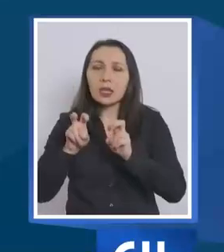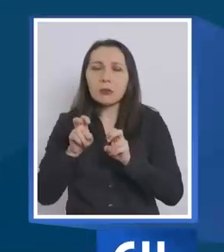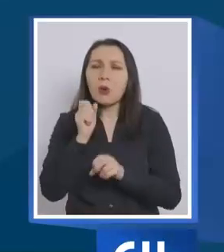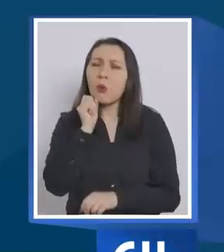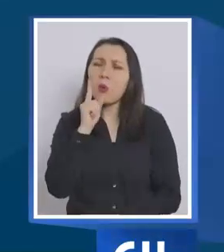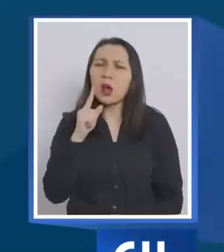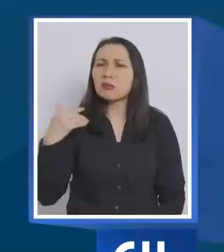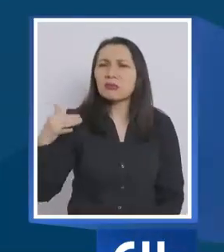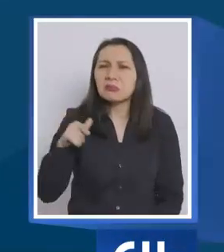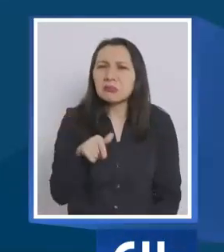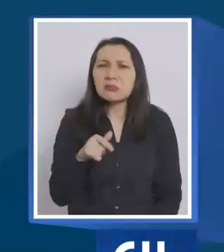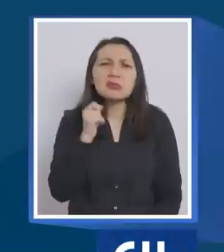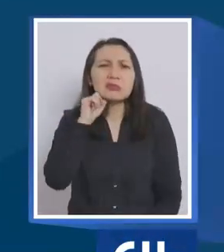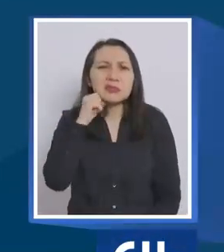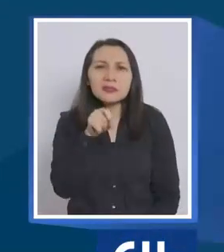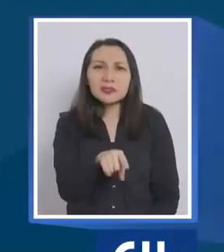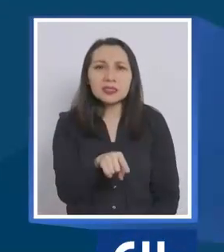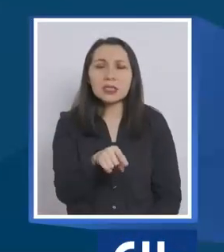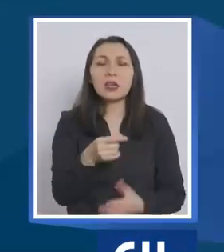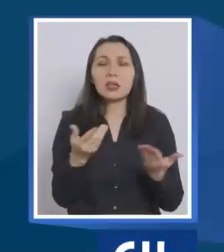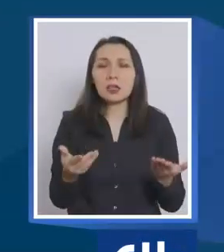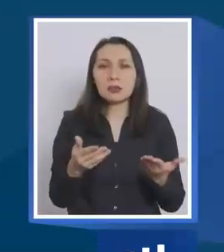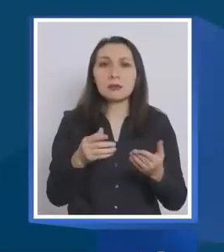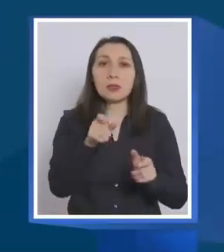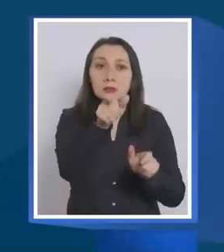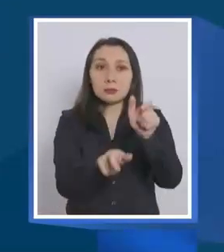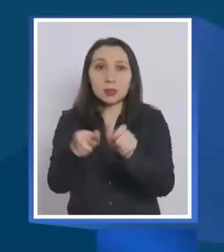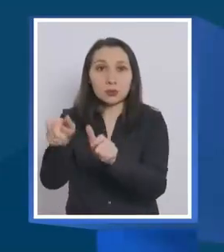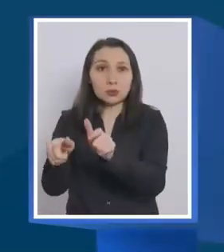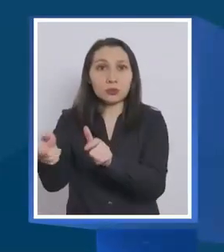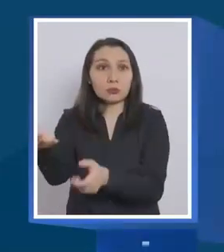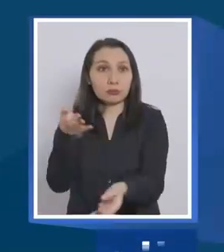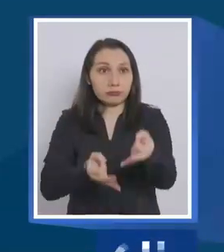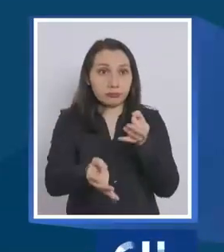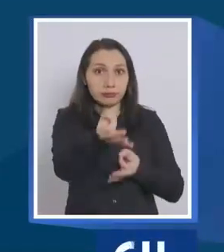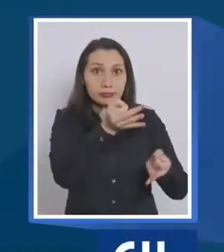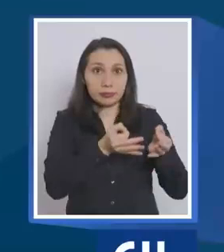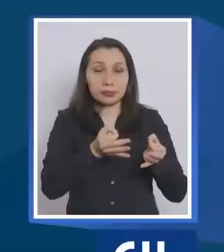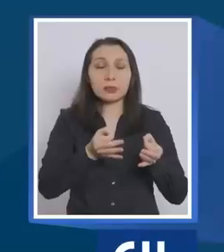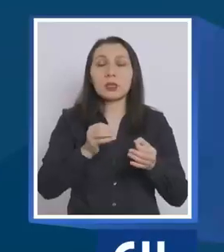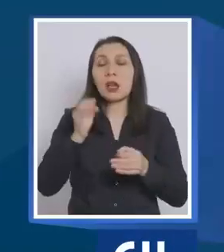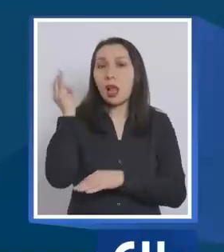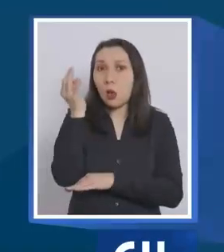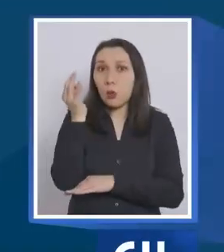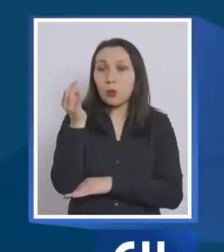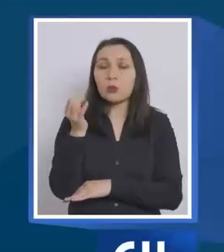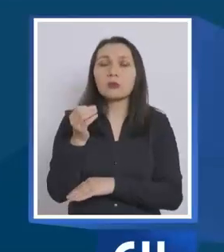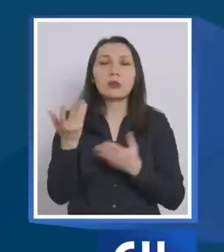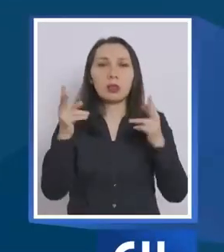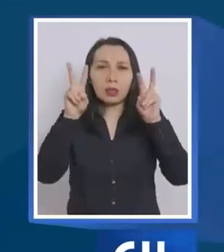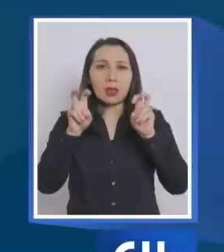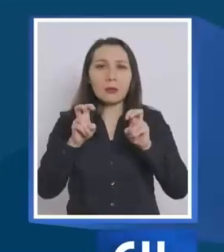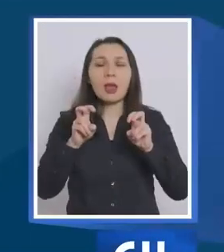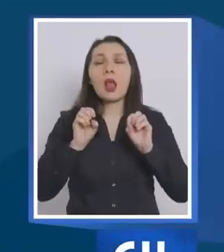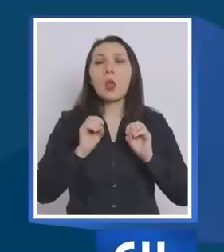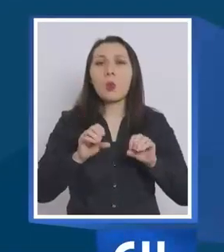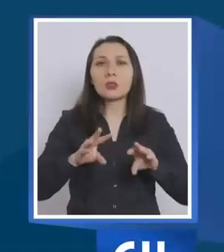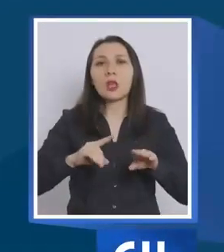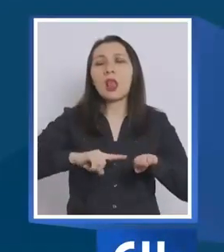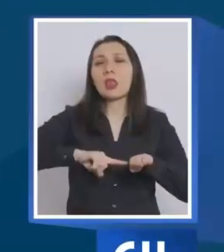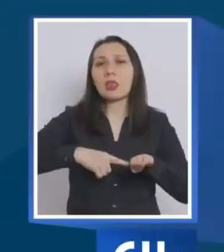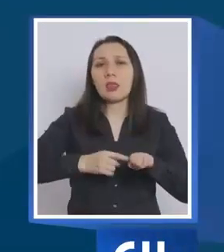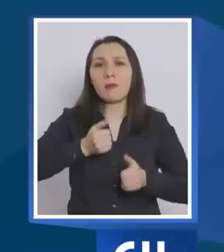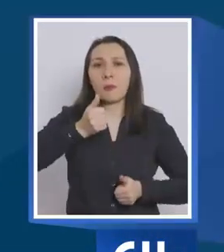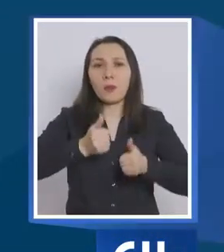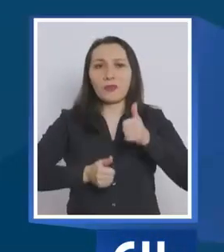Y esto tiene que ver fundamentalmente con lo que los participantes en estas reuniones manifestaron respecto de la educación